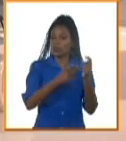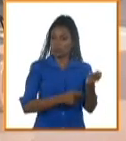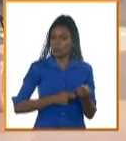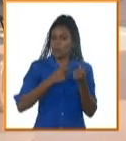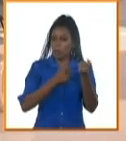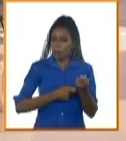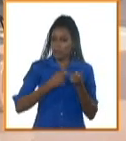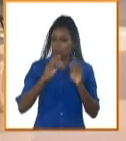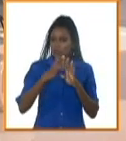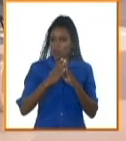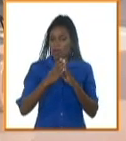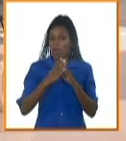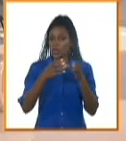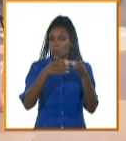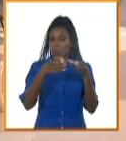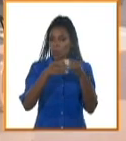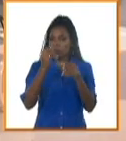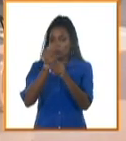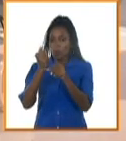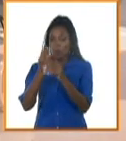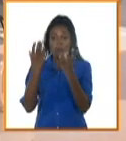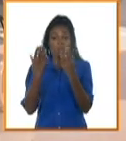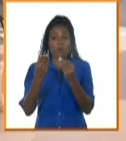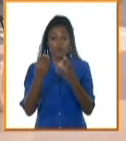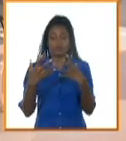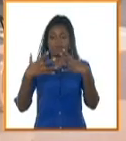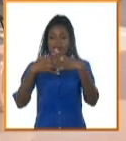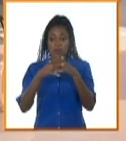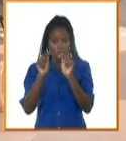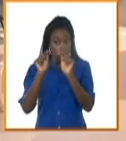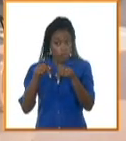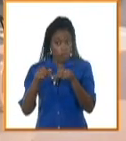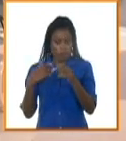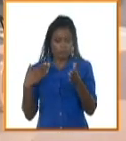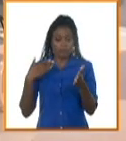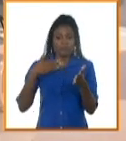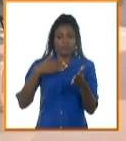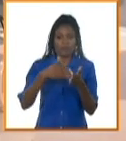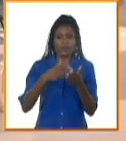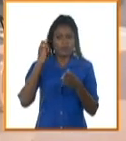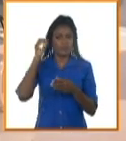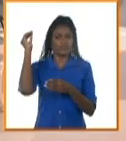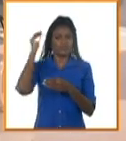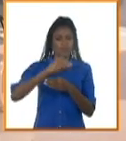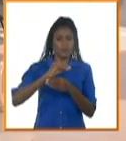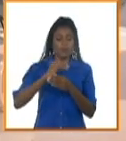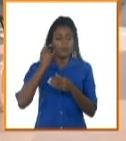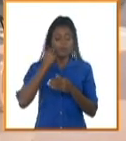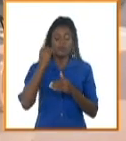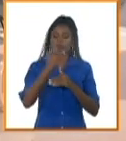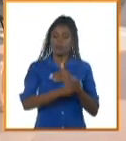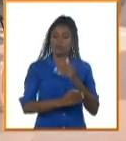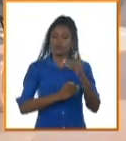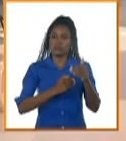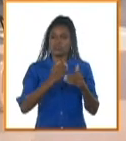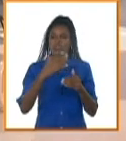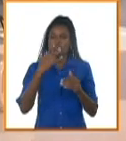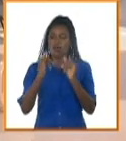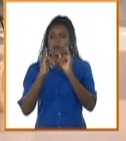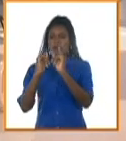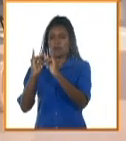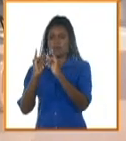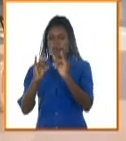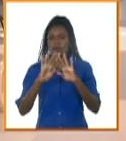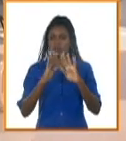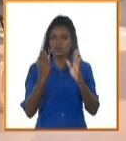campesinos las cooperativas que tienen mucha relación con ustedes han ido conociendo asimilando el proceso Qué información En